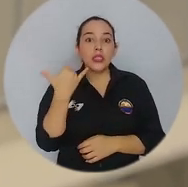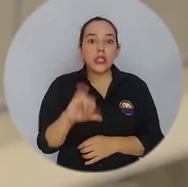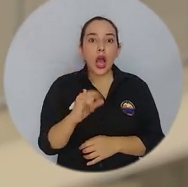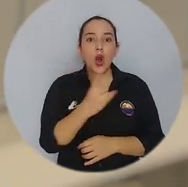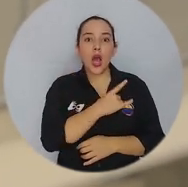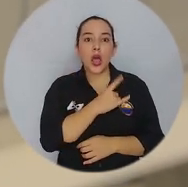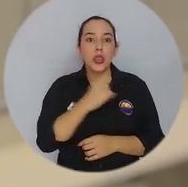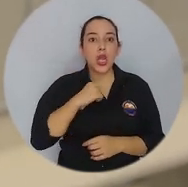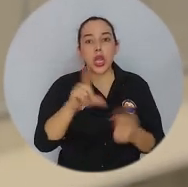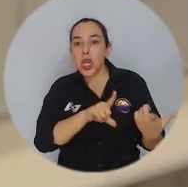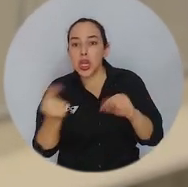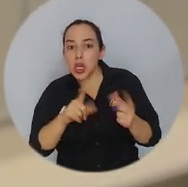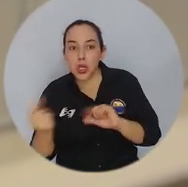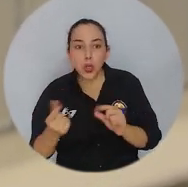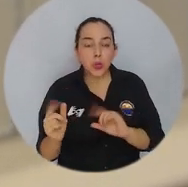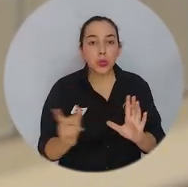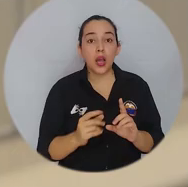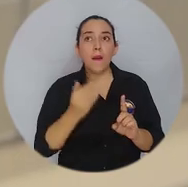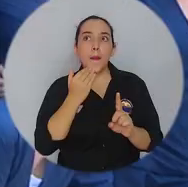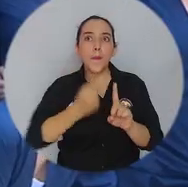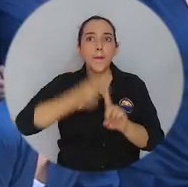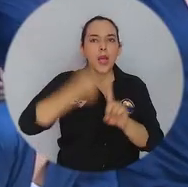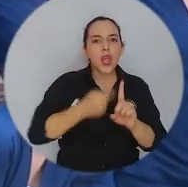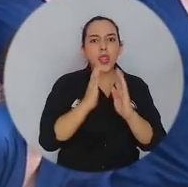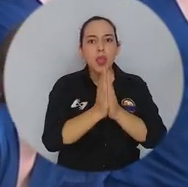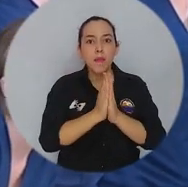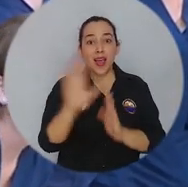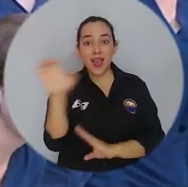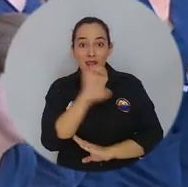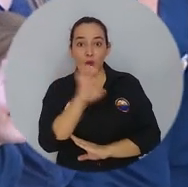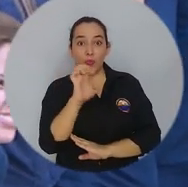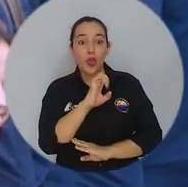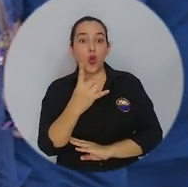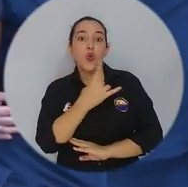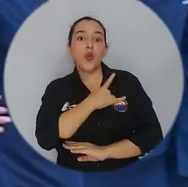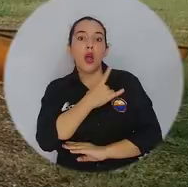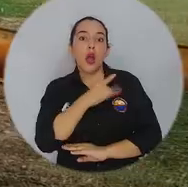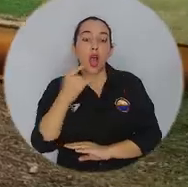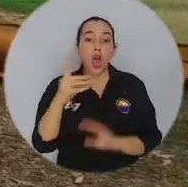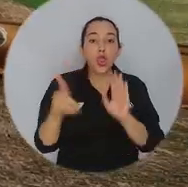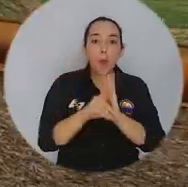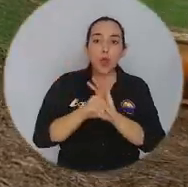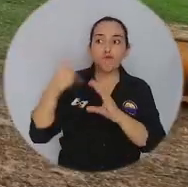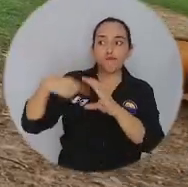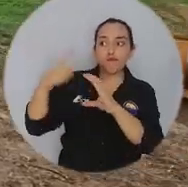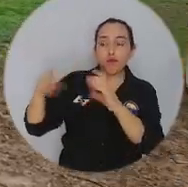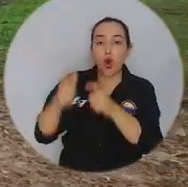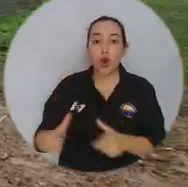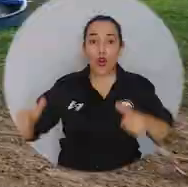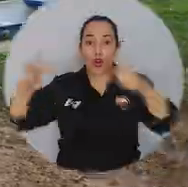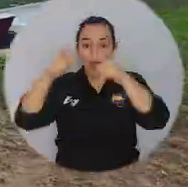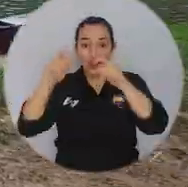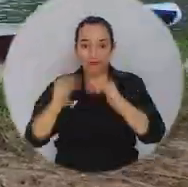ya los tenía realizados. Es más, en el mes de entre diciembre y enero la universidad mandó todos los documentos al Consejo Nacional de